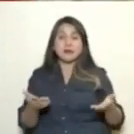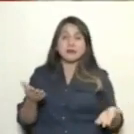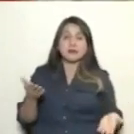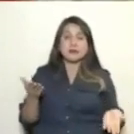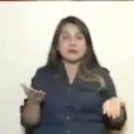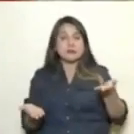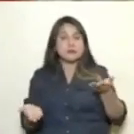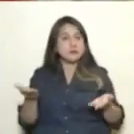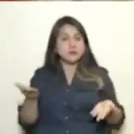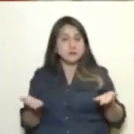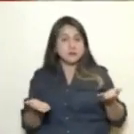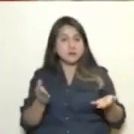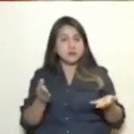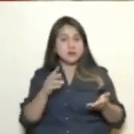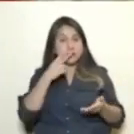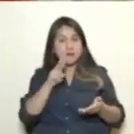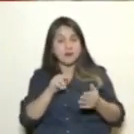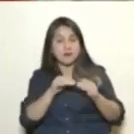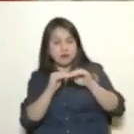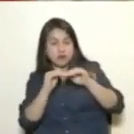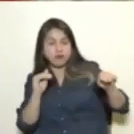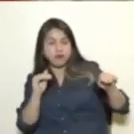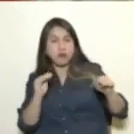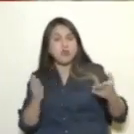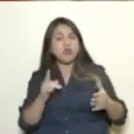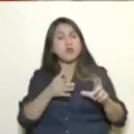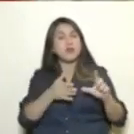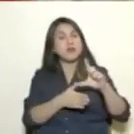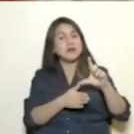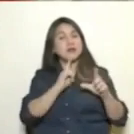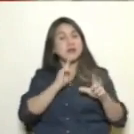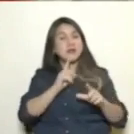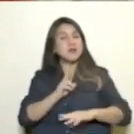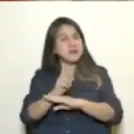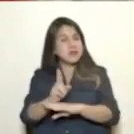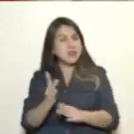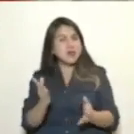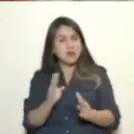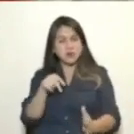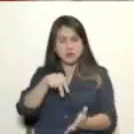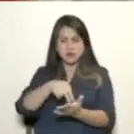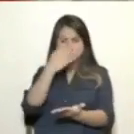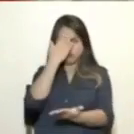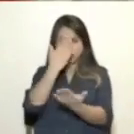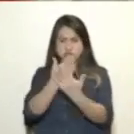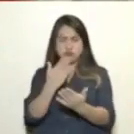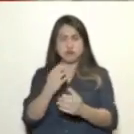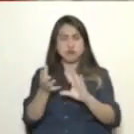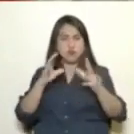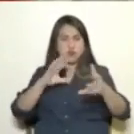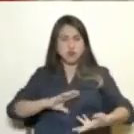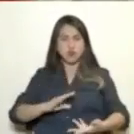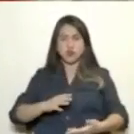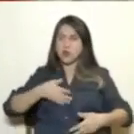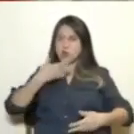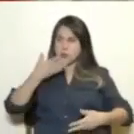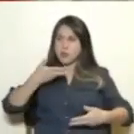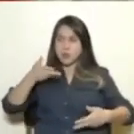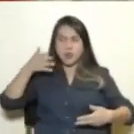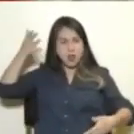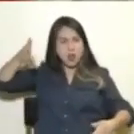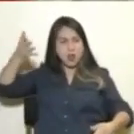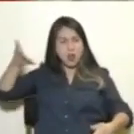ve... Entonces, ¿cómo a Latinoamérica tiene una voz, tiene... ¿Cómo se para ante el mundo y es capaz de pararse, por ejemplo, ante Trump o es bueno,